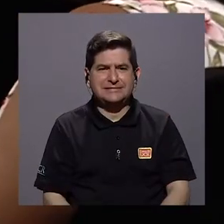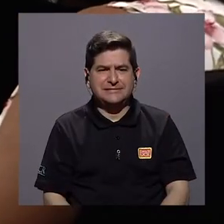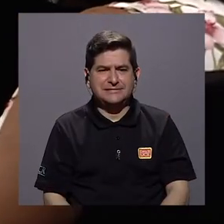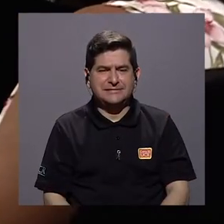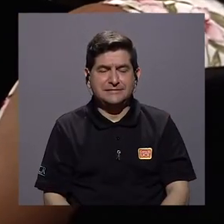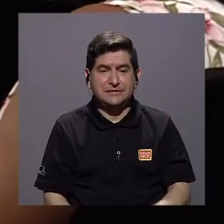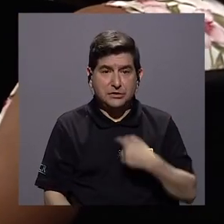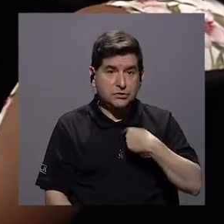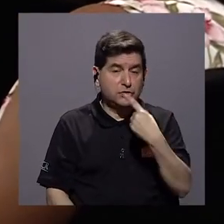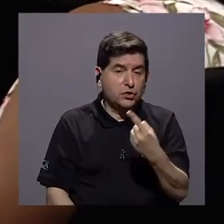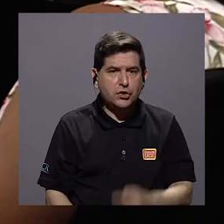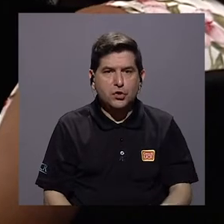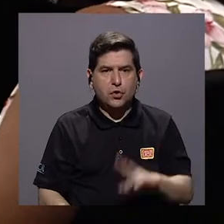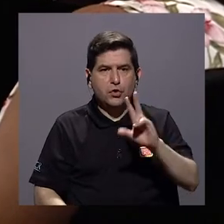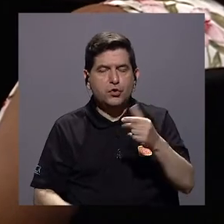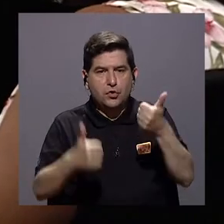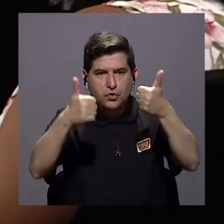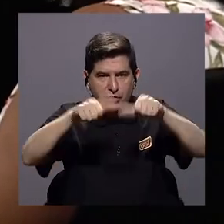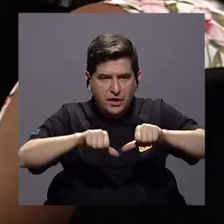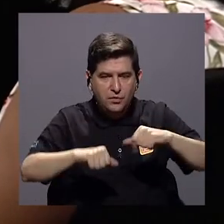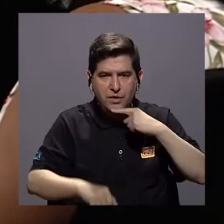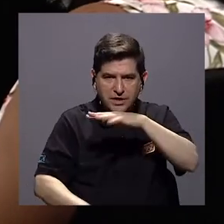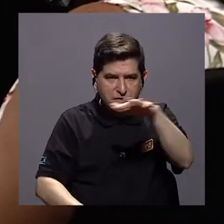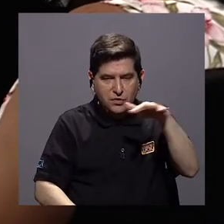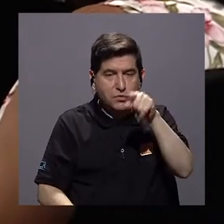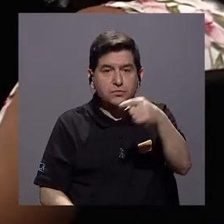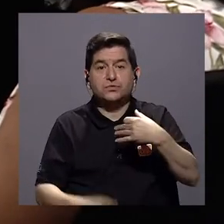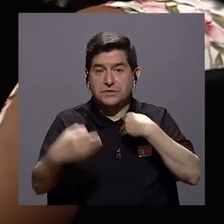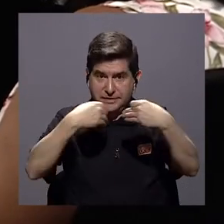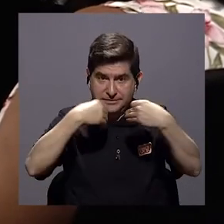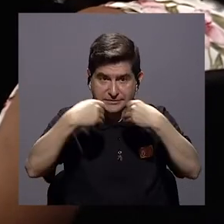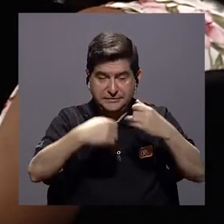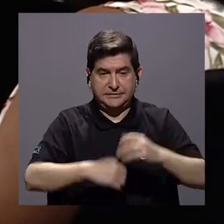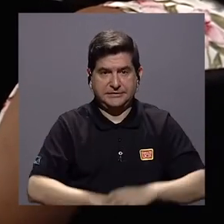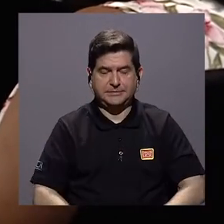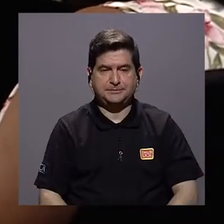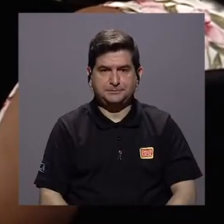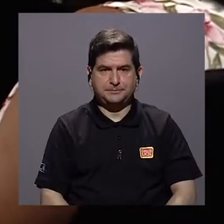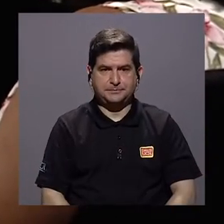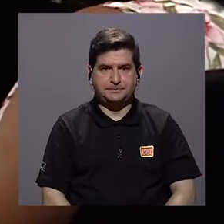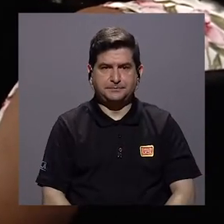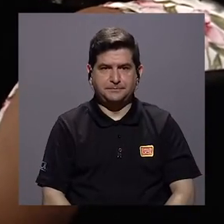no es, digo, consecuente con la realidad que estamos viendo, porque usted me dice que